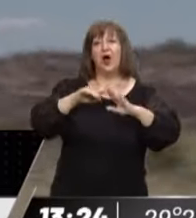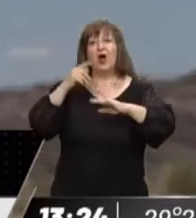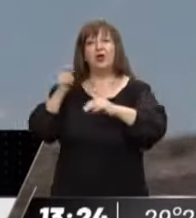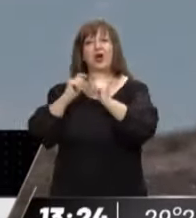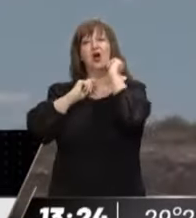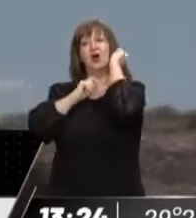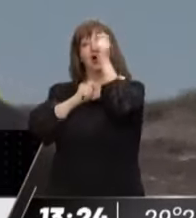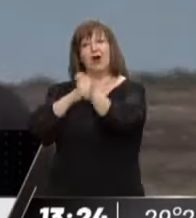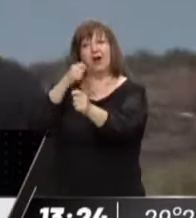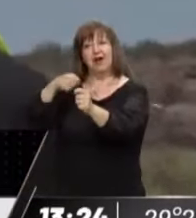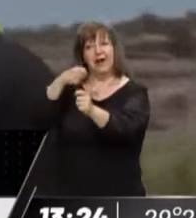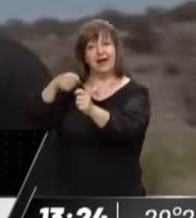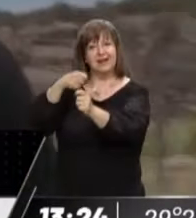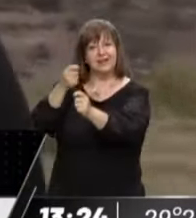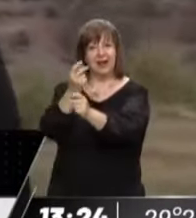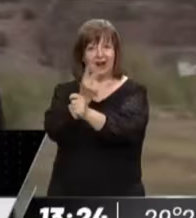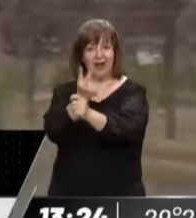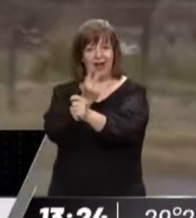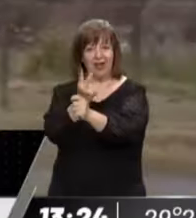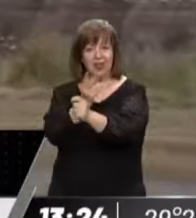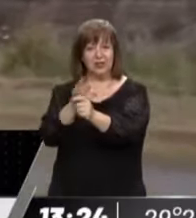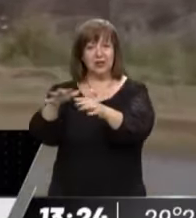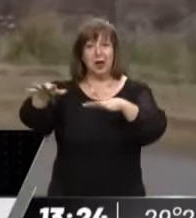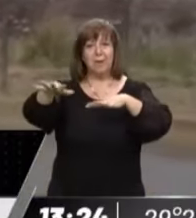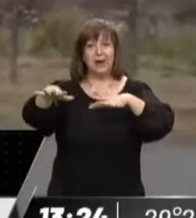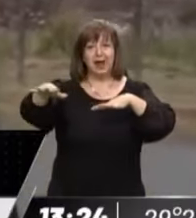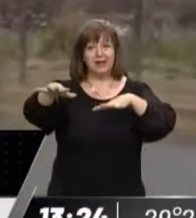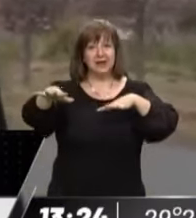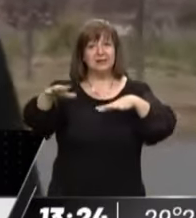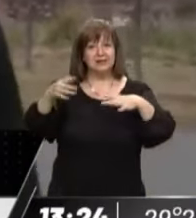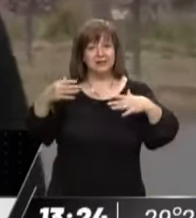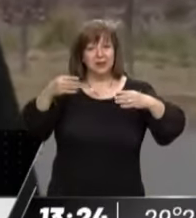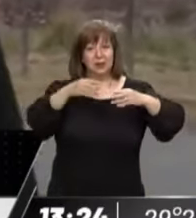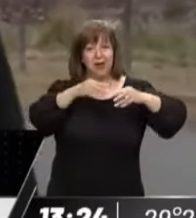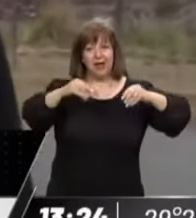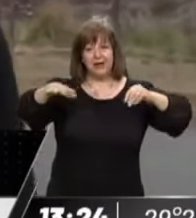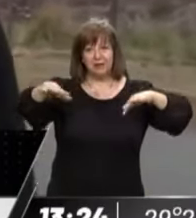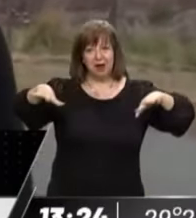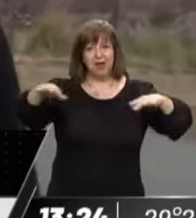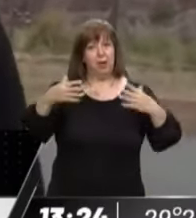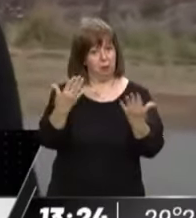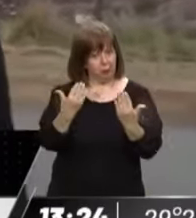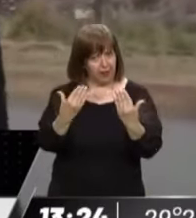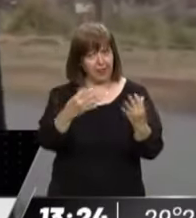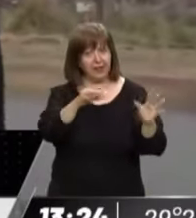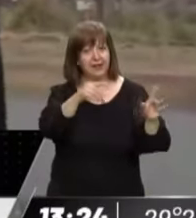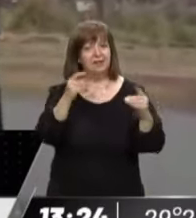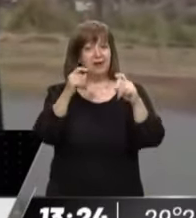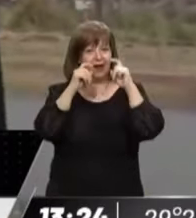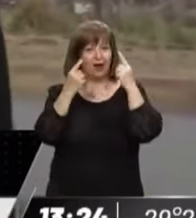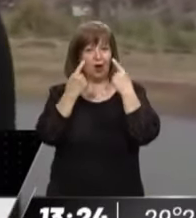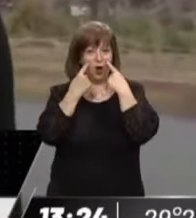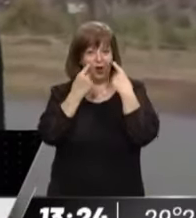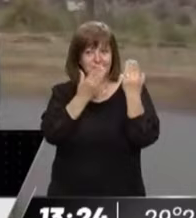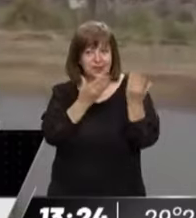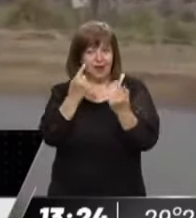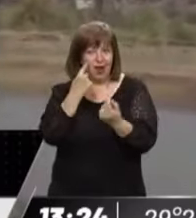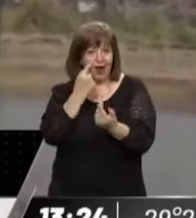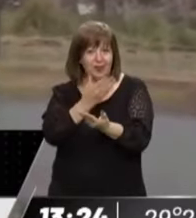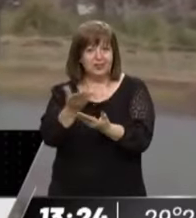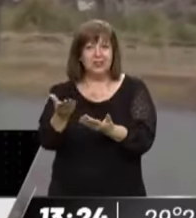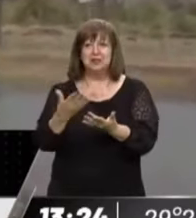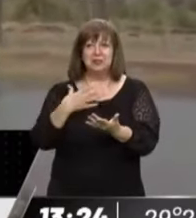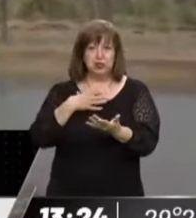Carrizal exactamente hay dos hay dos playas así que bueno hacer la invitación para todos y todos que conozcan acá en un ambiente